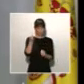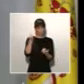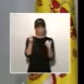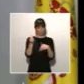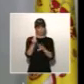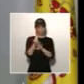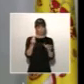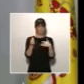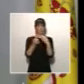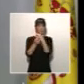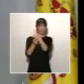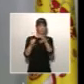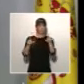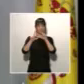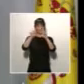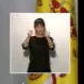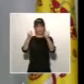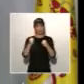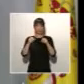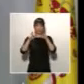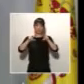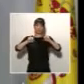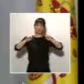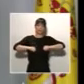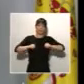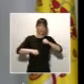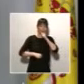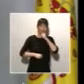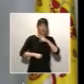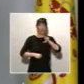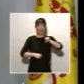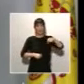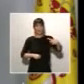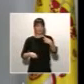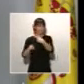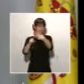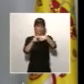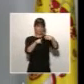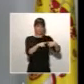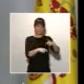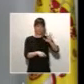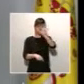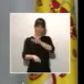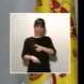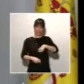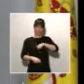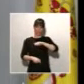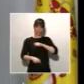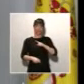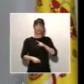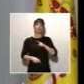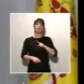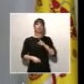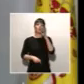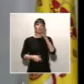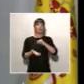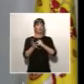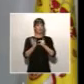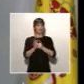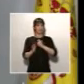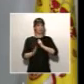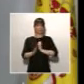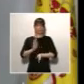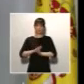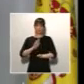residencias de ancianos, ONGs, que a nivel nacional y a nivel nacional, por el plan que tiene la Policía Permanente, con el plan